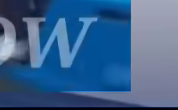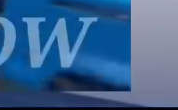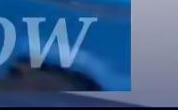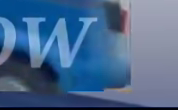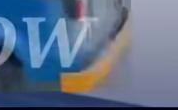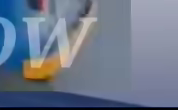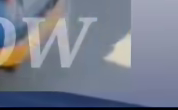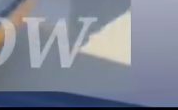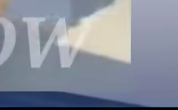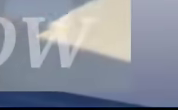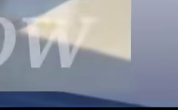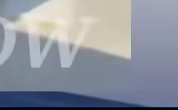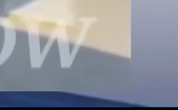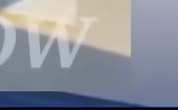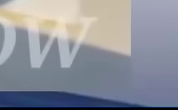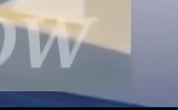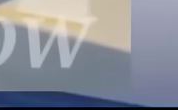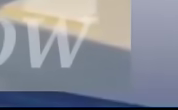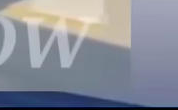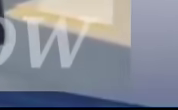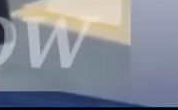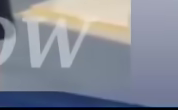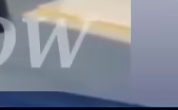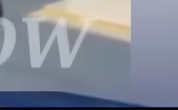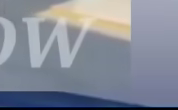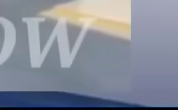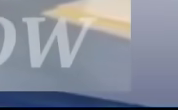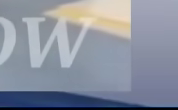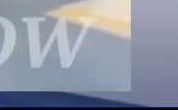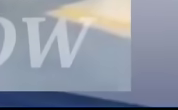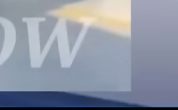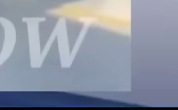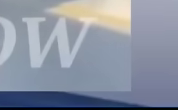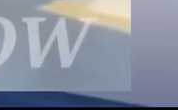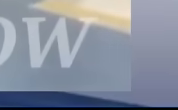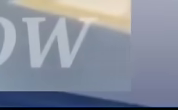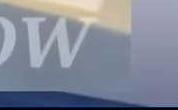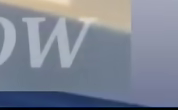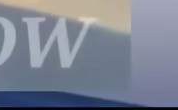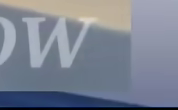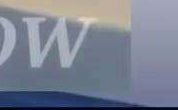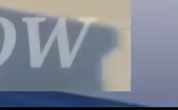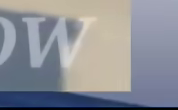decían a él el apodo? El Pocha. El Pocha. Sí. Ok. Está bien, gracias.